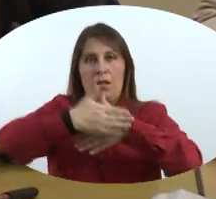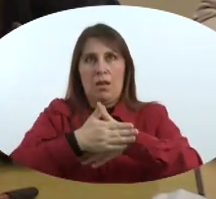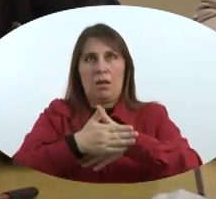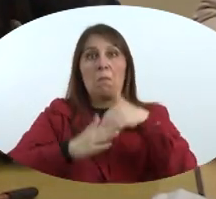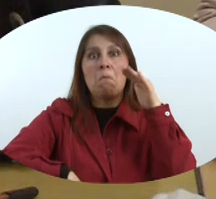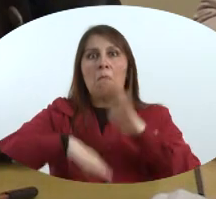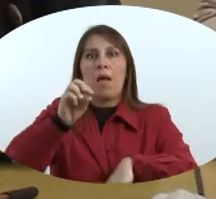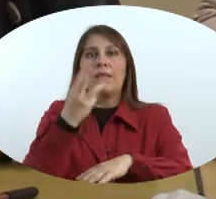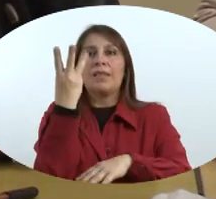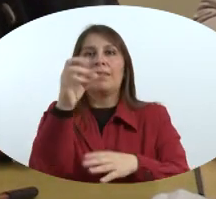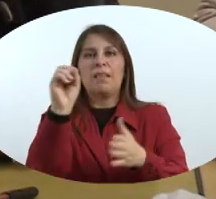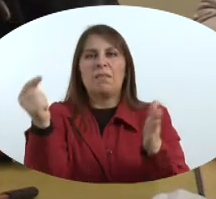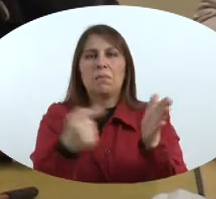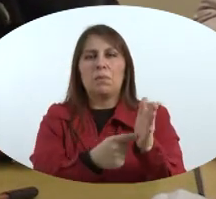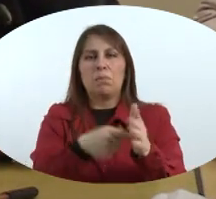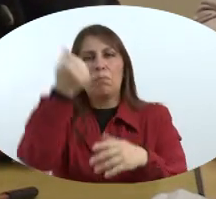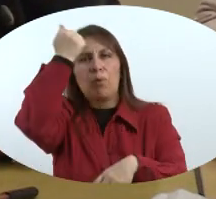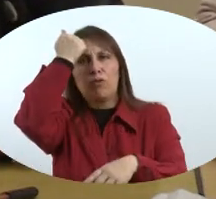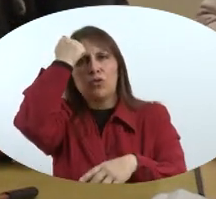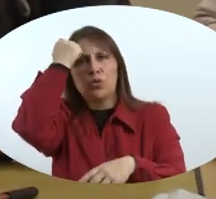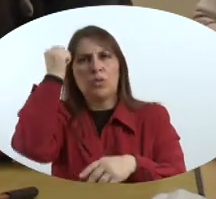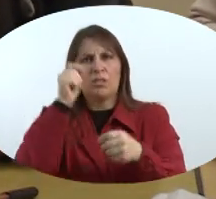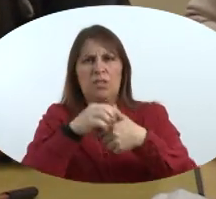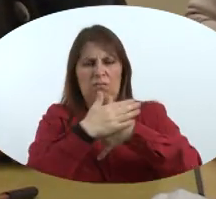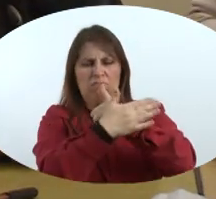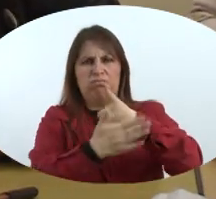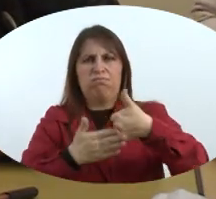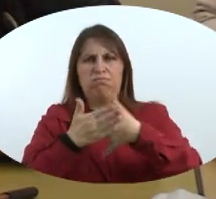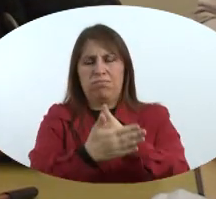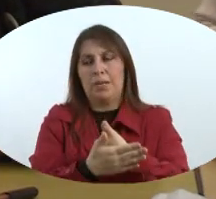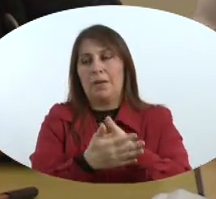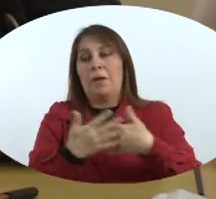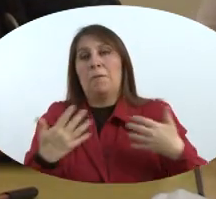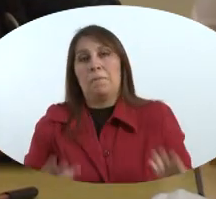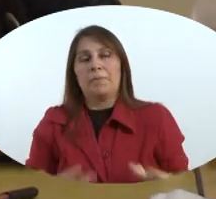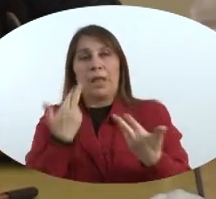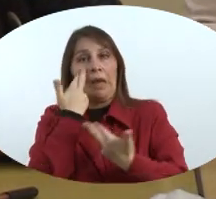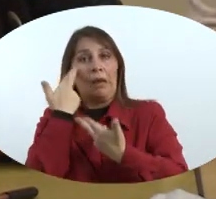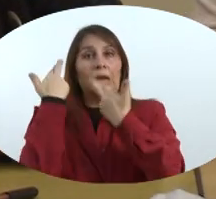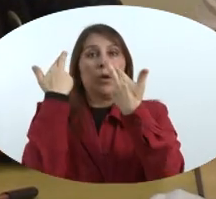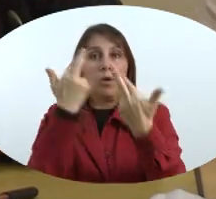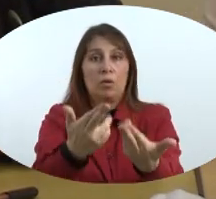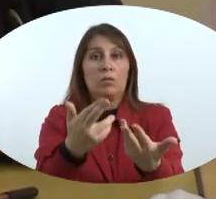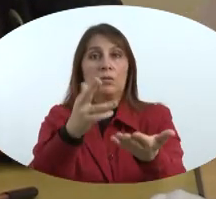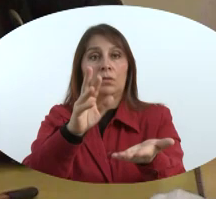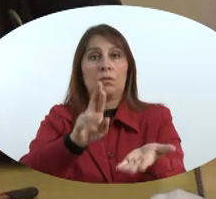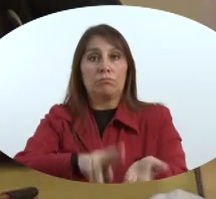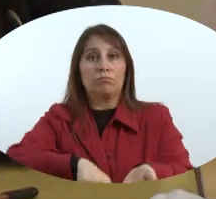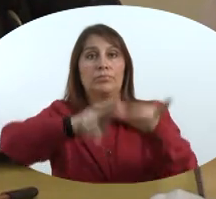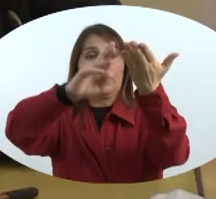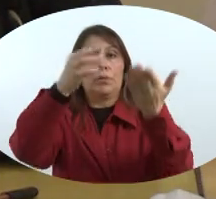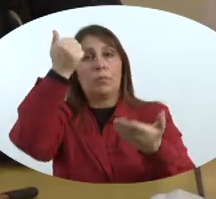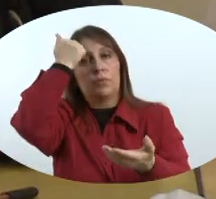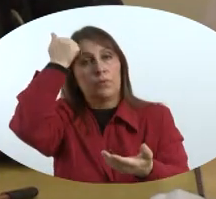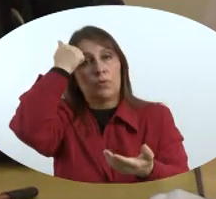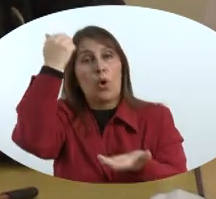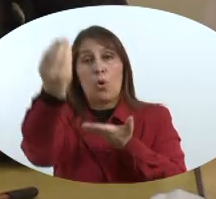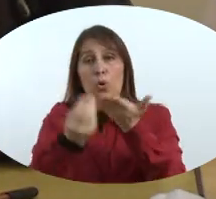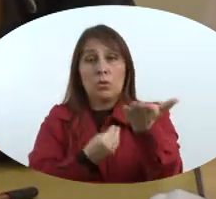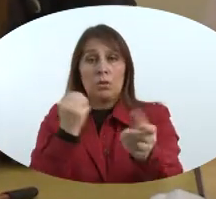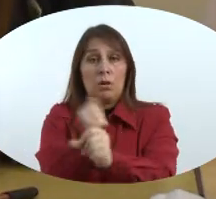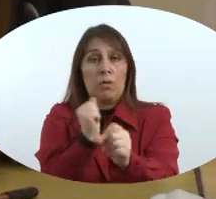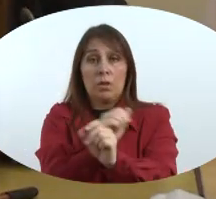en todo el país entonces claramente las reivindicaciones de los de los maestros no solamente son por las condiciones laborales